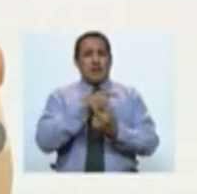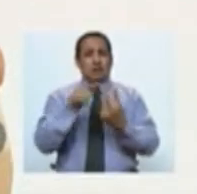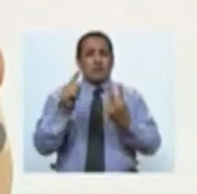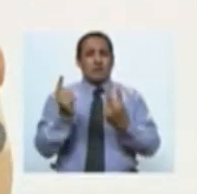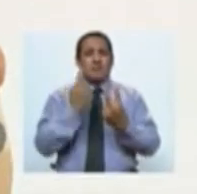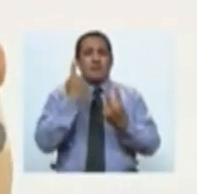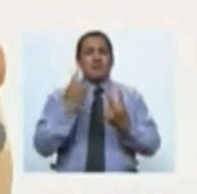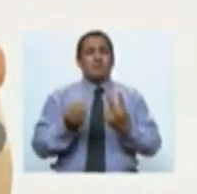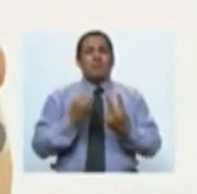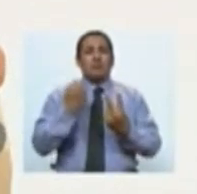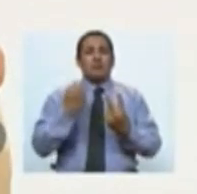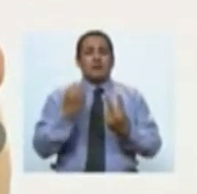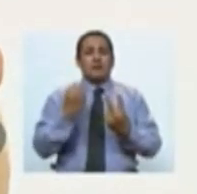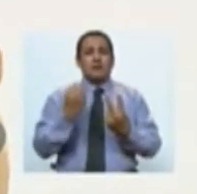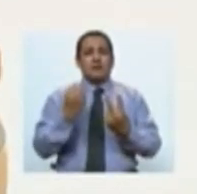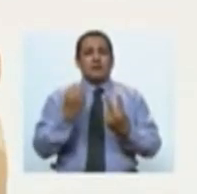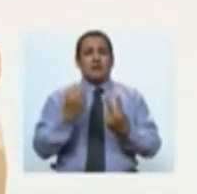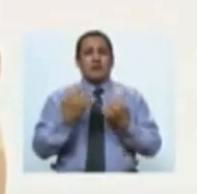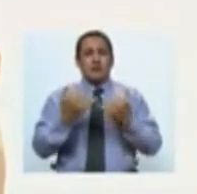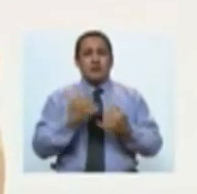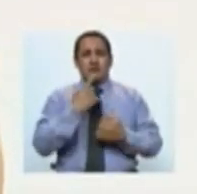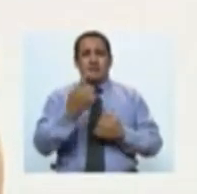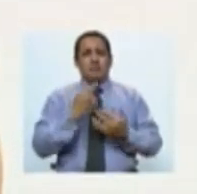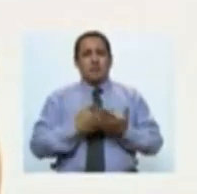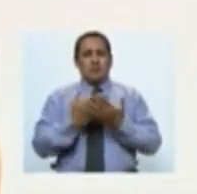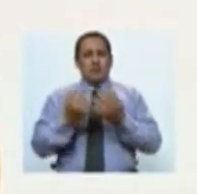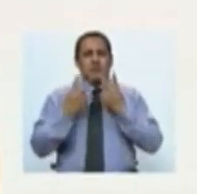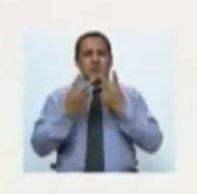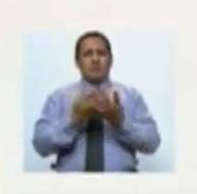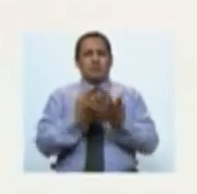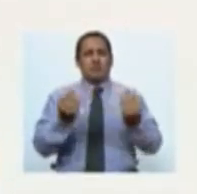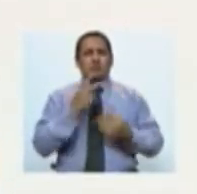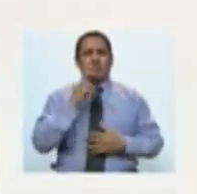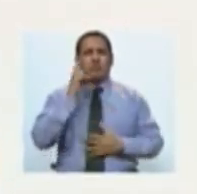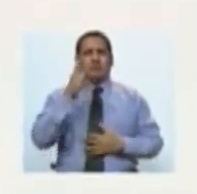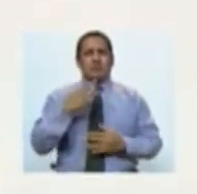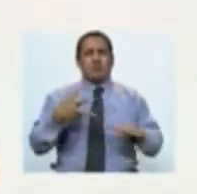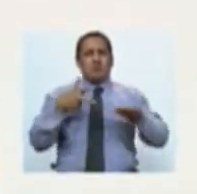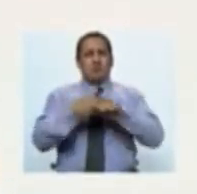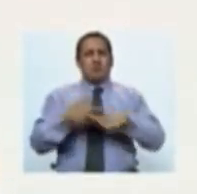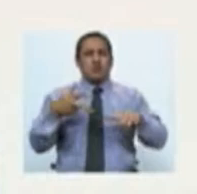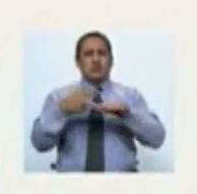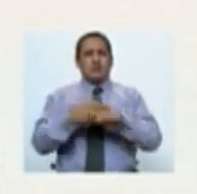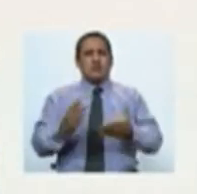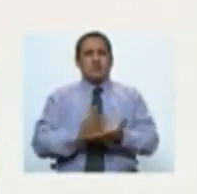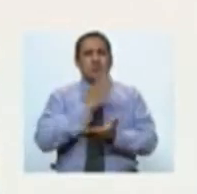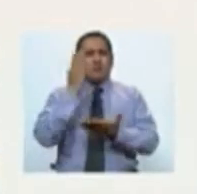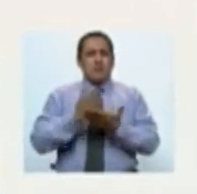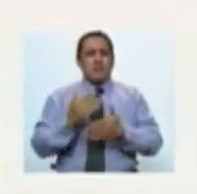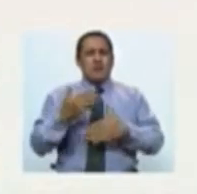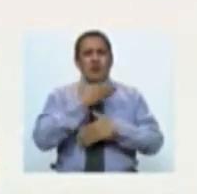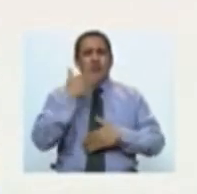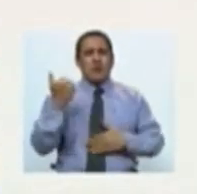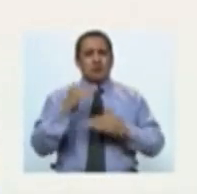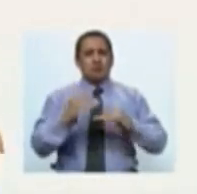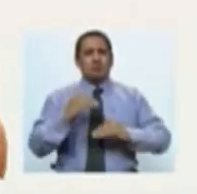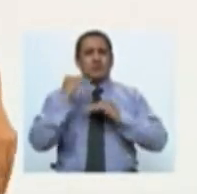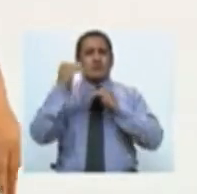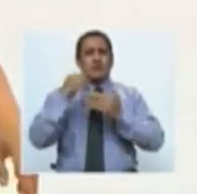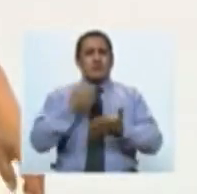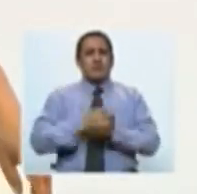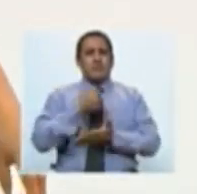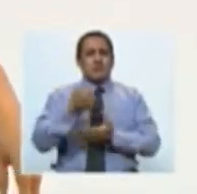dos primeras, porque están ocasionando que muchos maestros se vean frustrados de mejorar sus